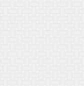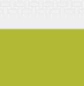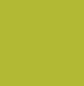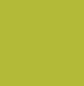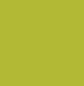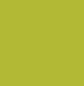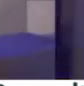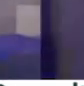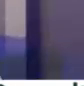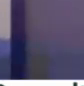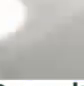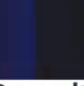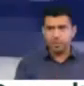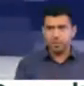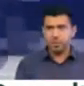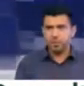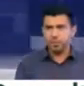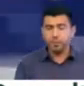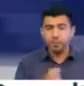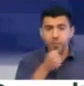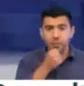Altro.com.